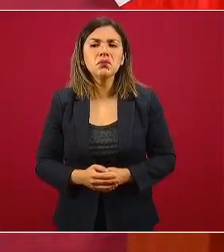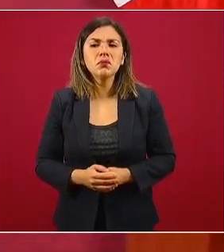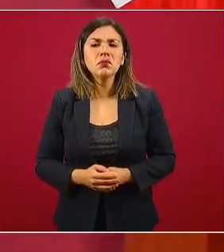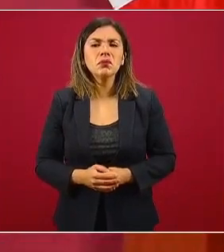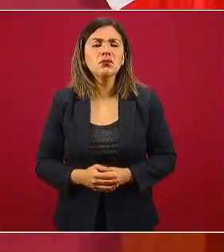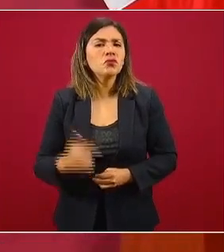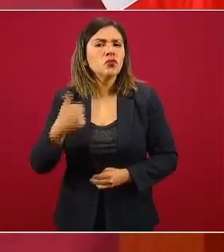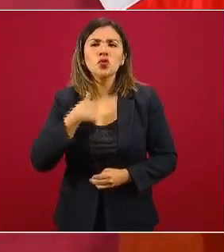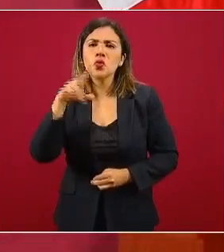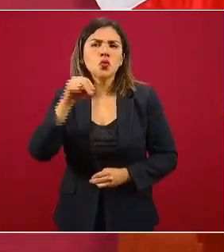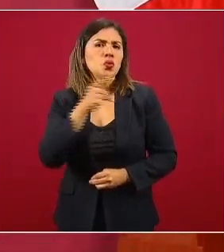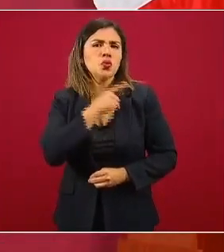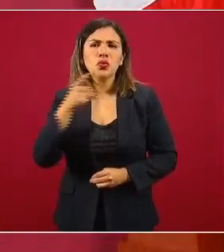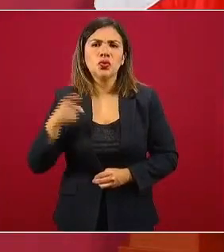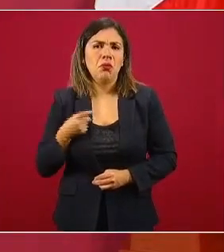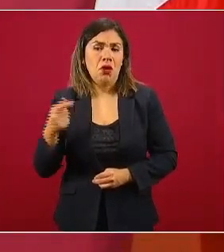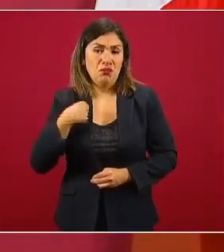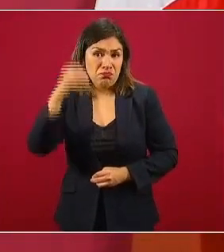no debo hacerlo